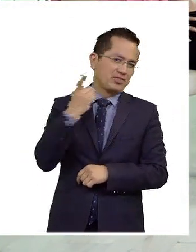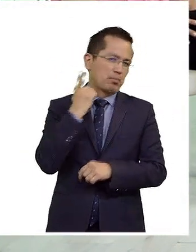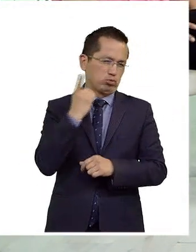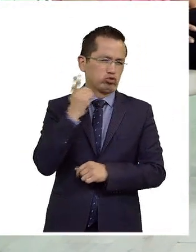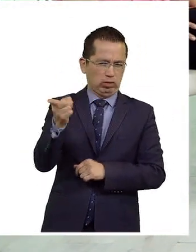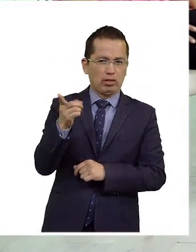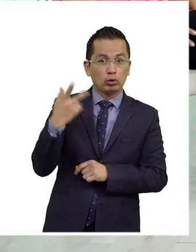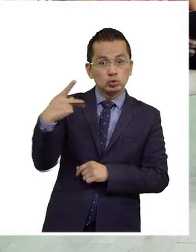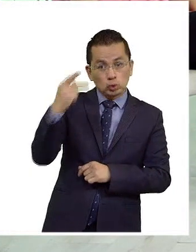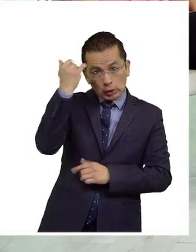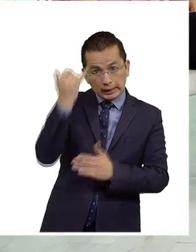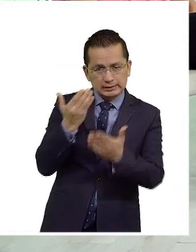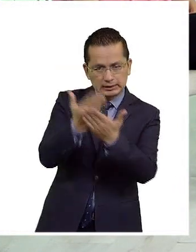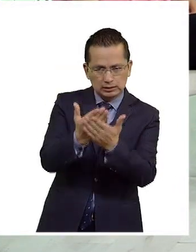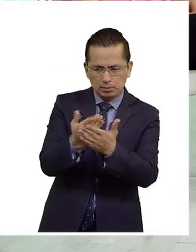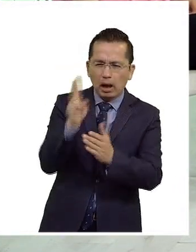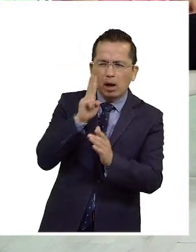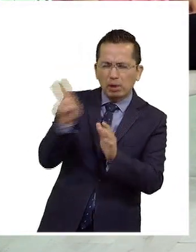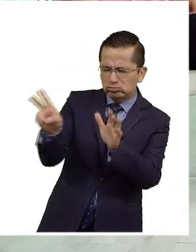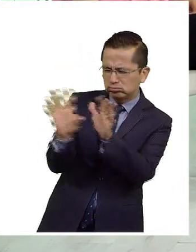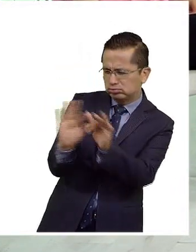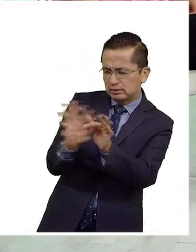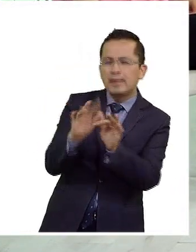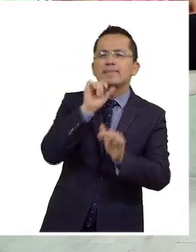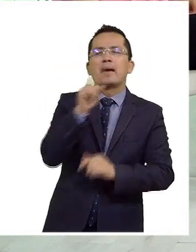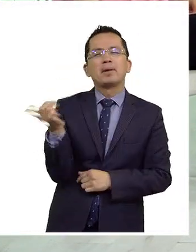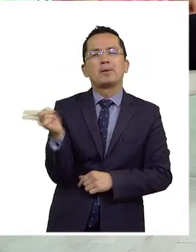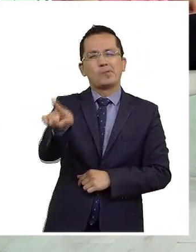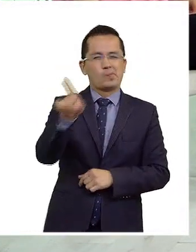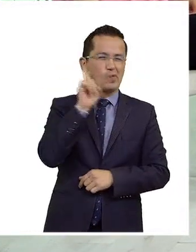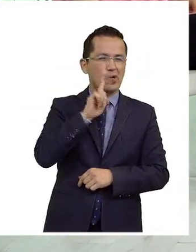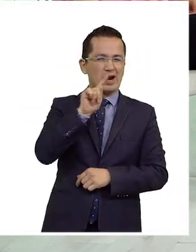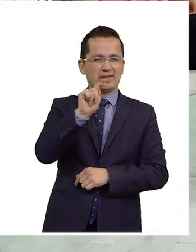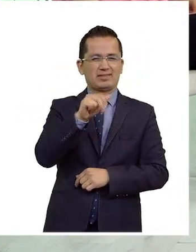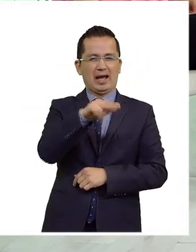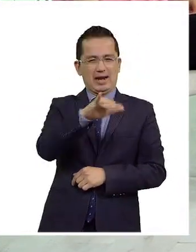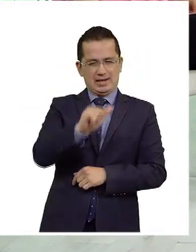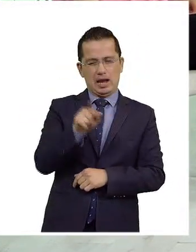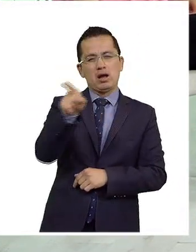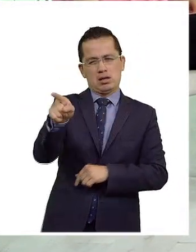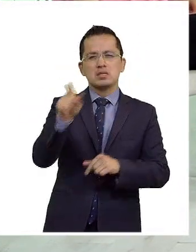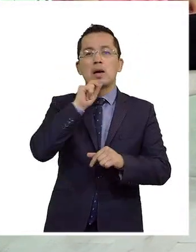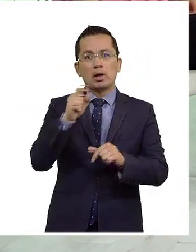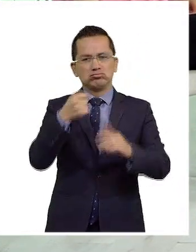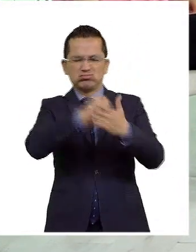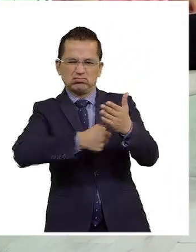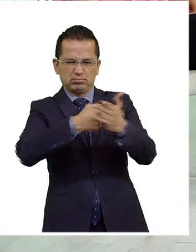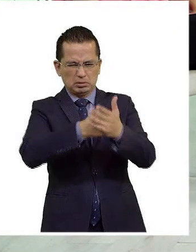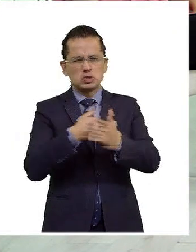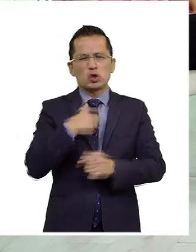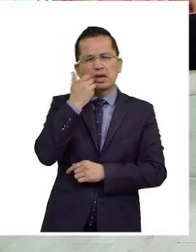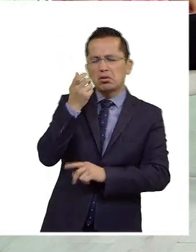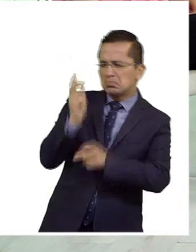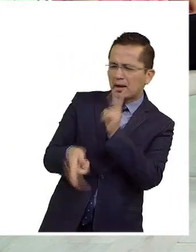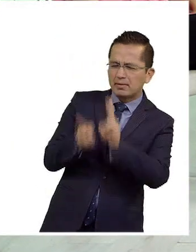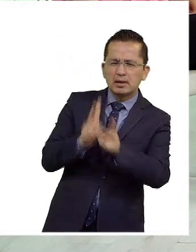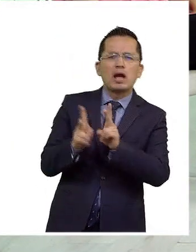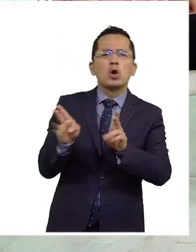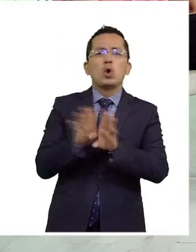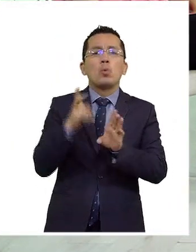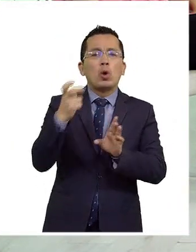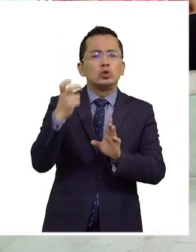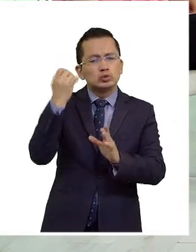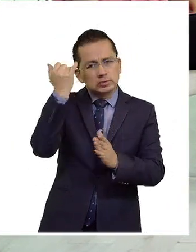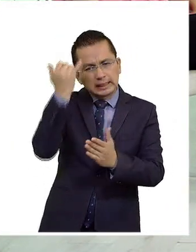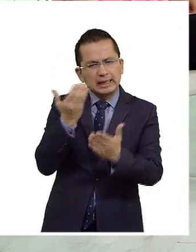ahorita nos platicas cómo fue que se gestó, digamos, la presentación, porque fue muy importante y muy interesante, de esta iniciativa.